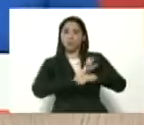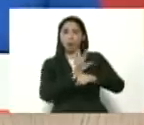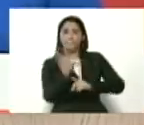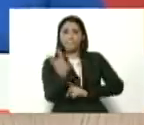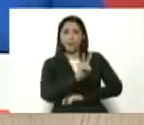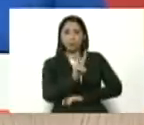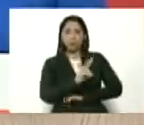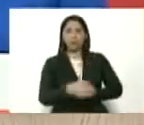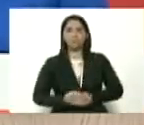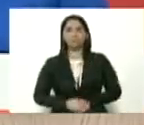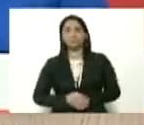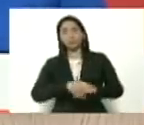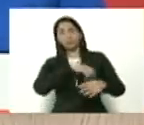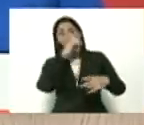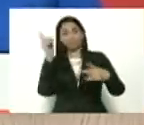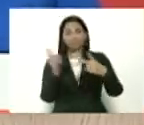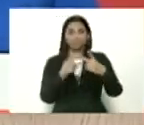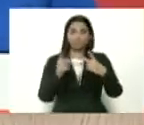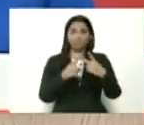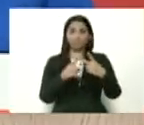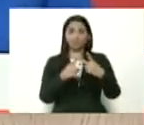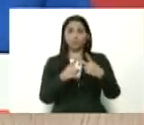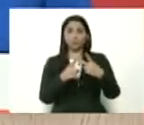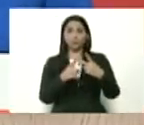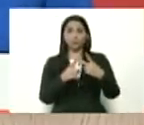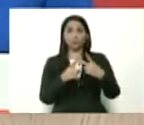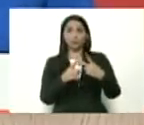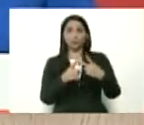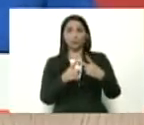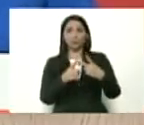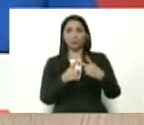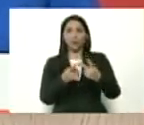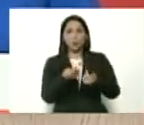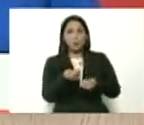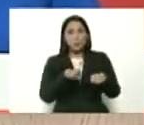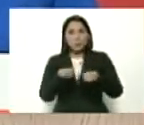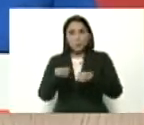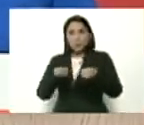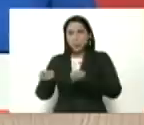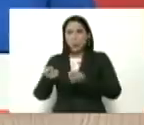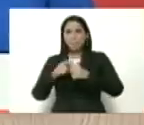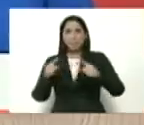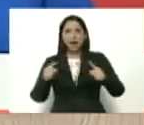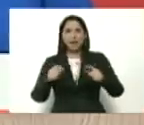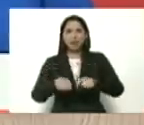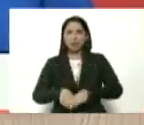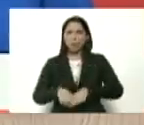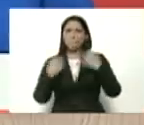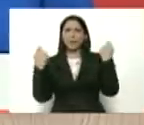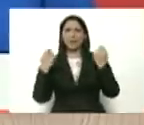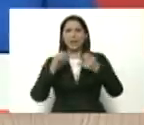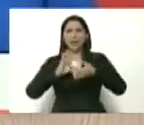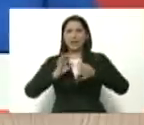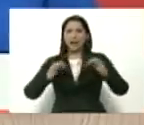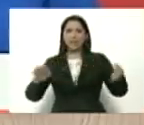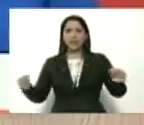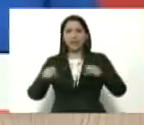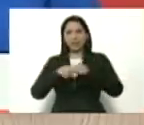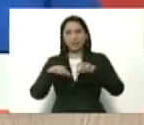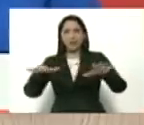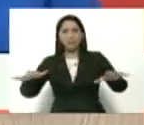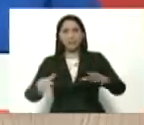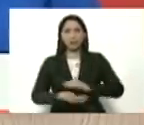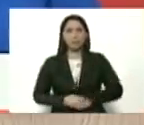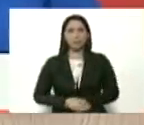Venezuela. Una segunda fase de control para cortar las cadenas de transmisión.